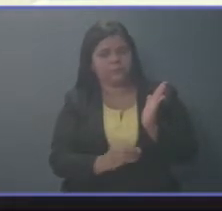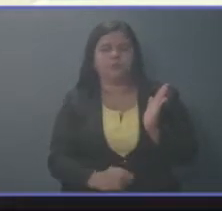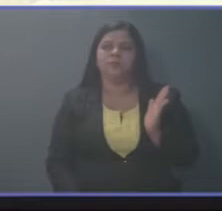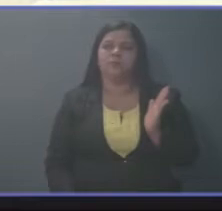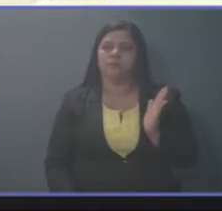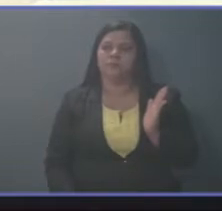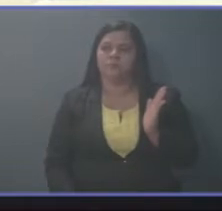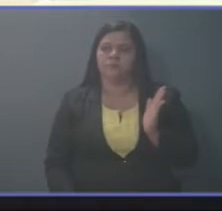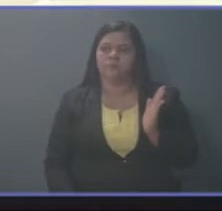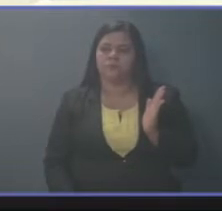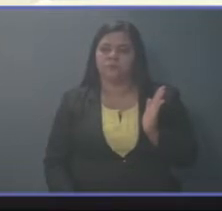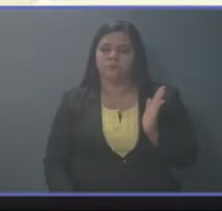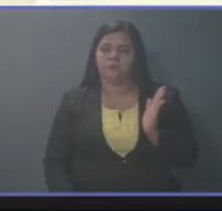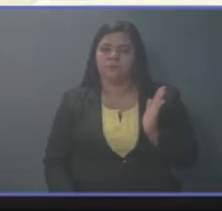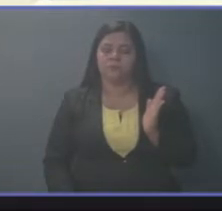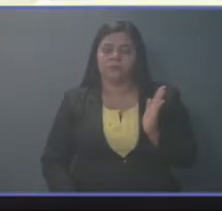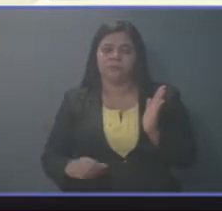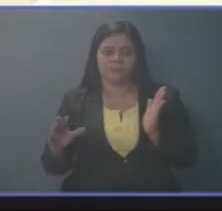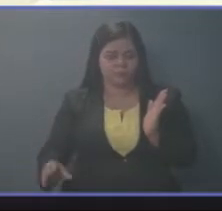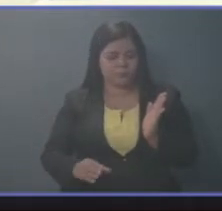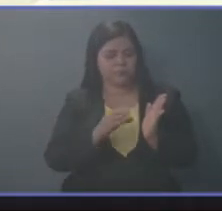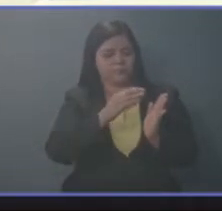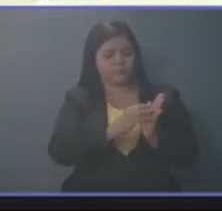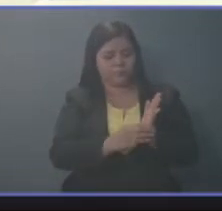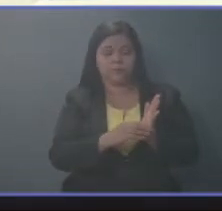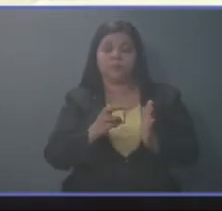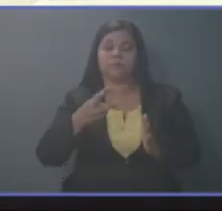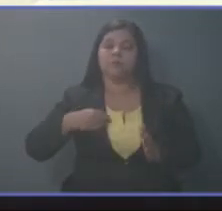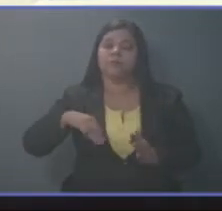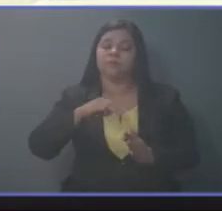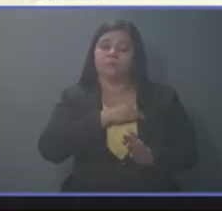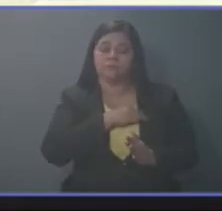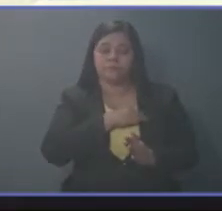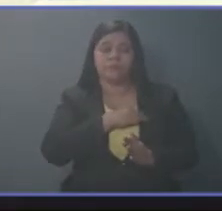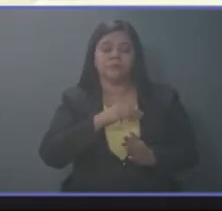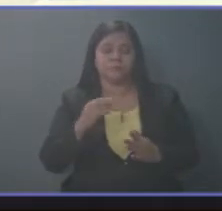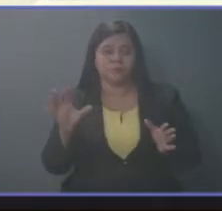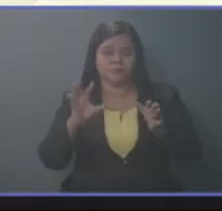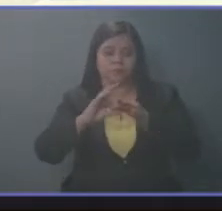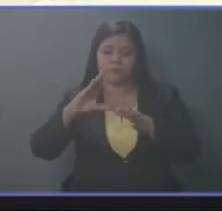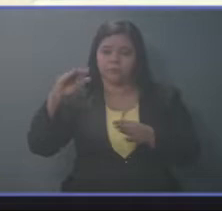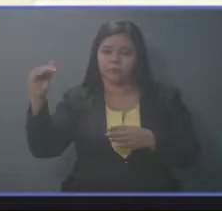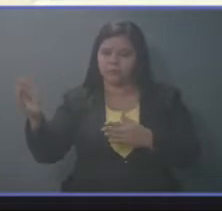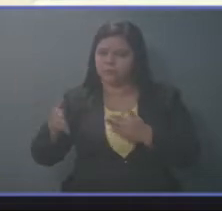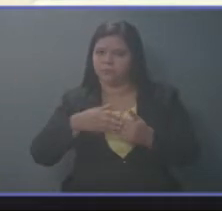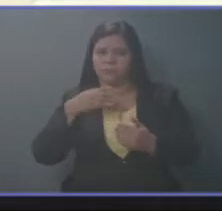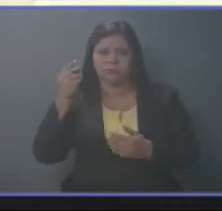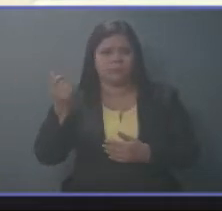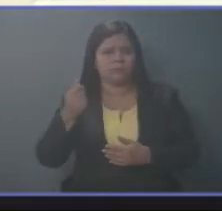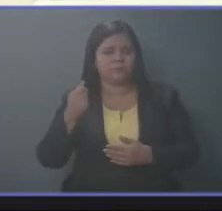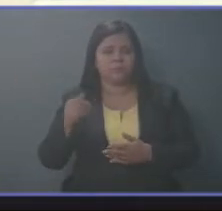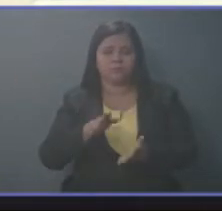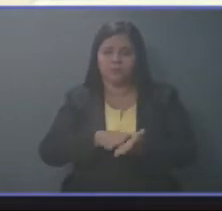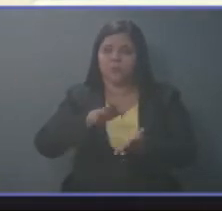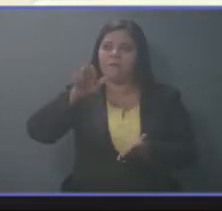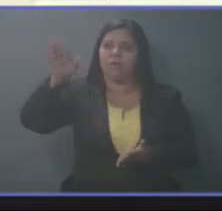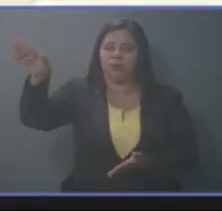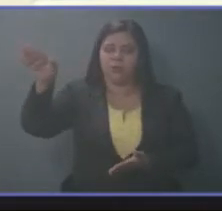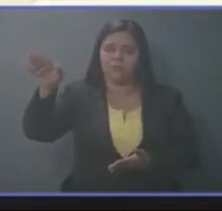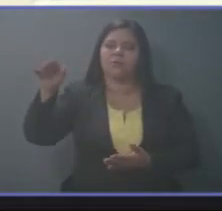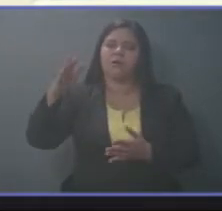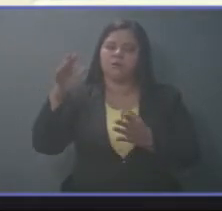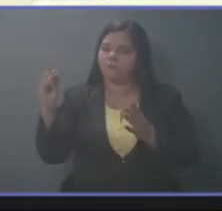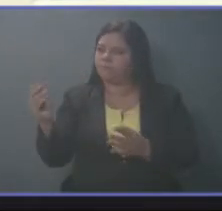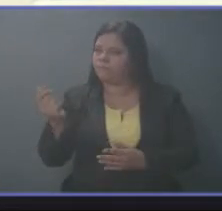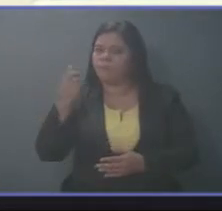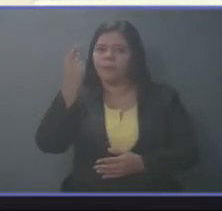manera. El Ministerio de Relaciones Exteriores facilitará vuelos humanitarios para garantizar el